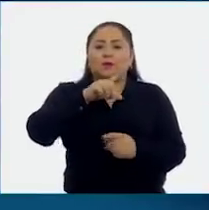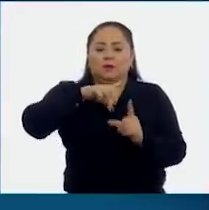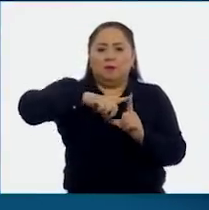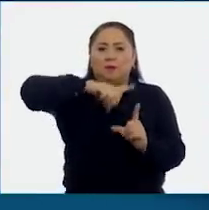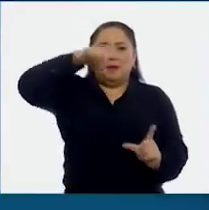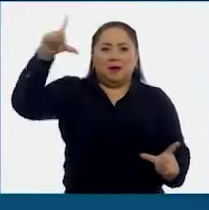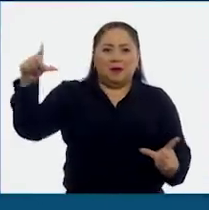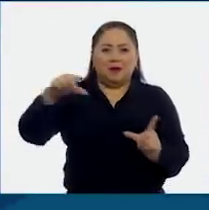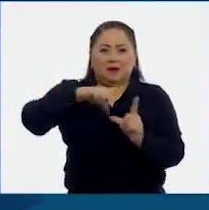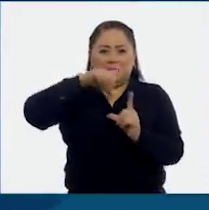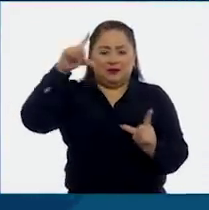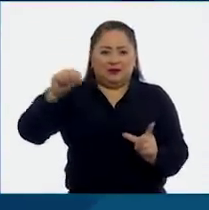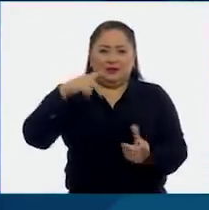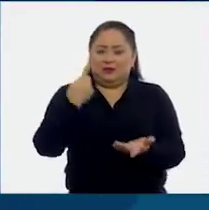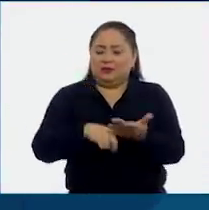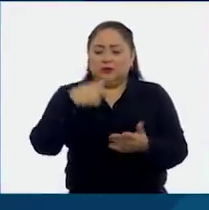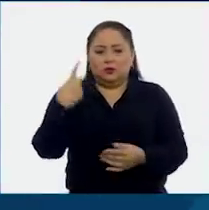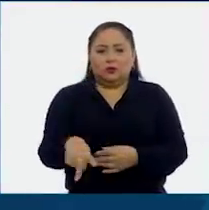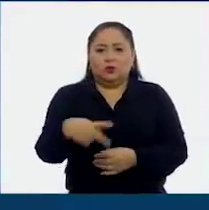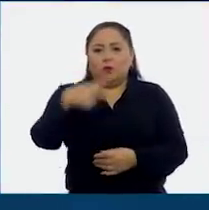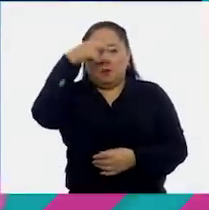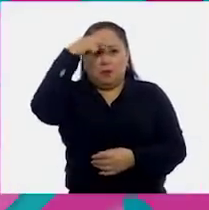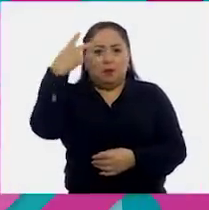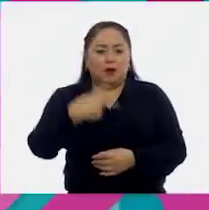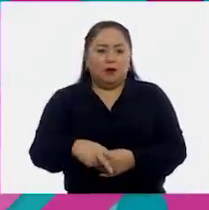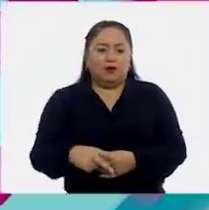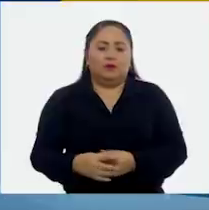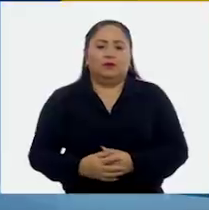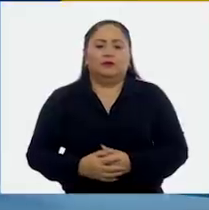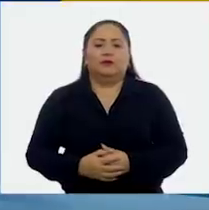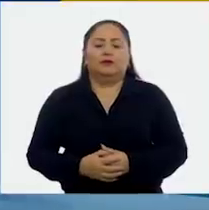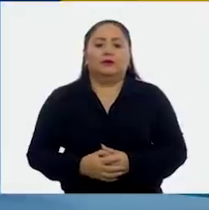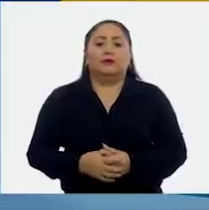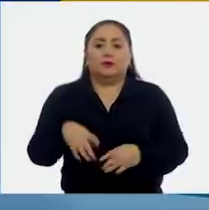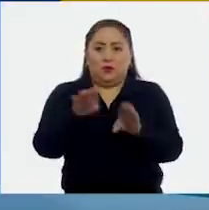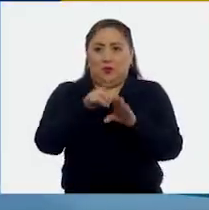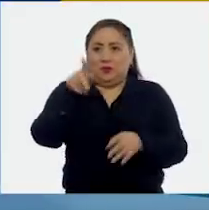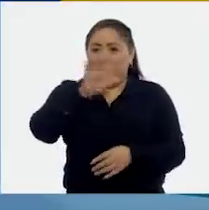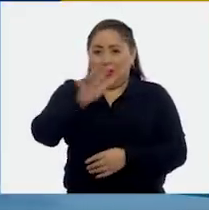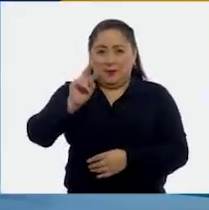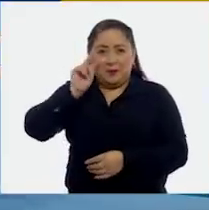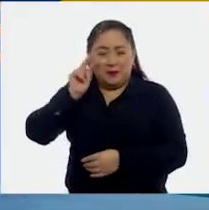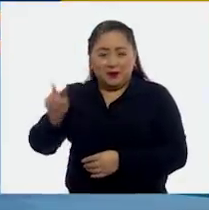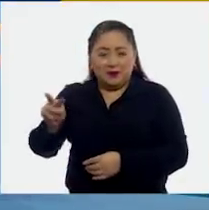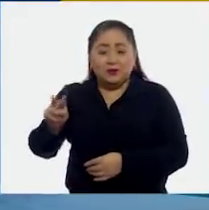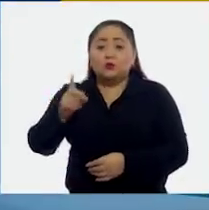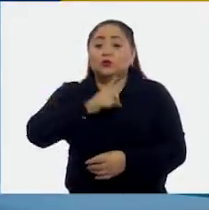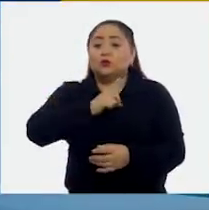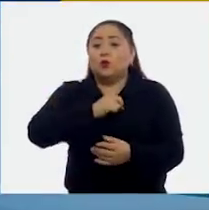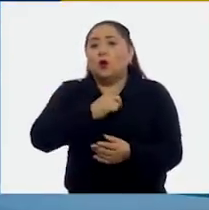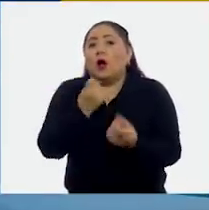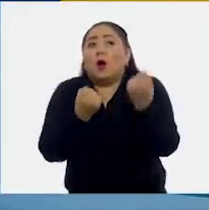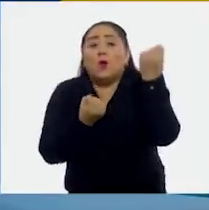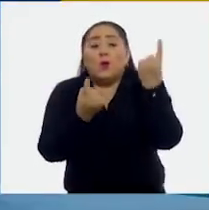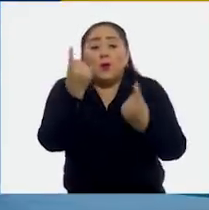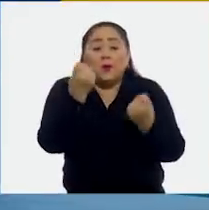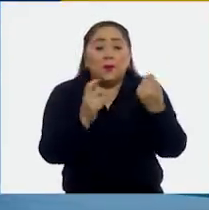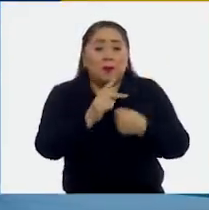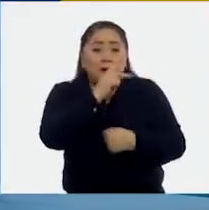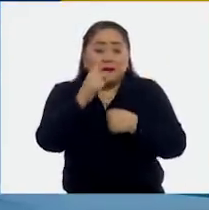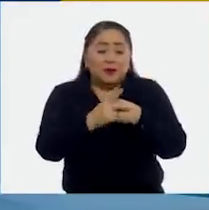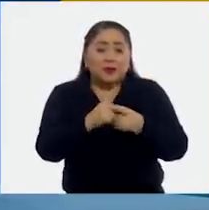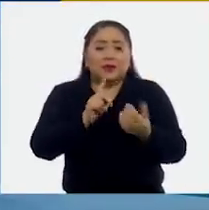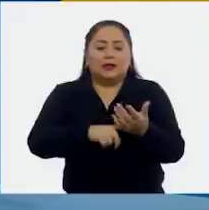son especies endémicas de México. Como podemos ver, solo algunos países tienen